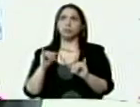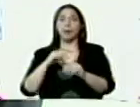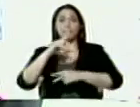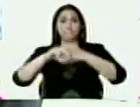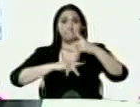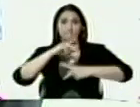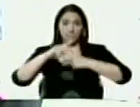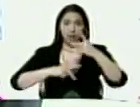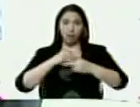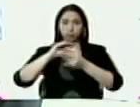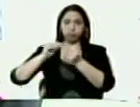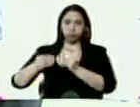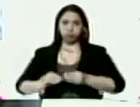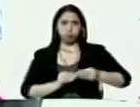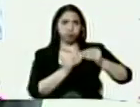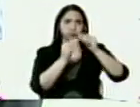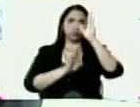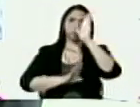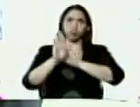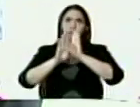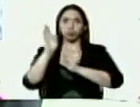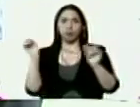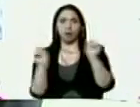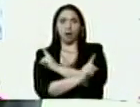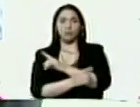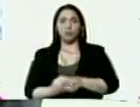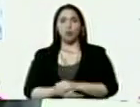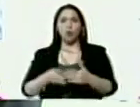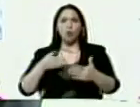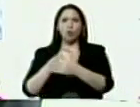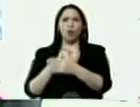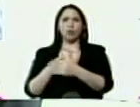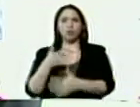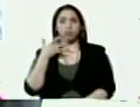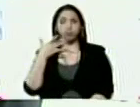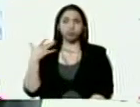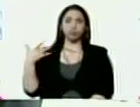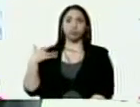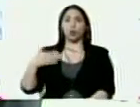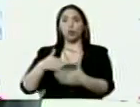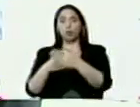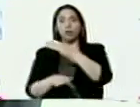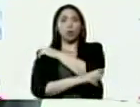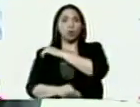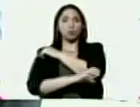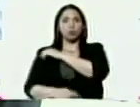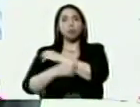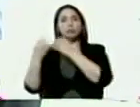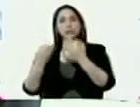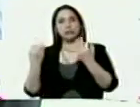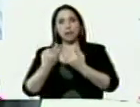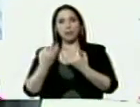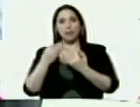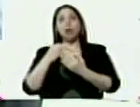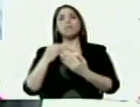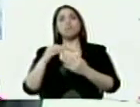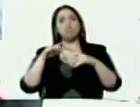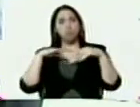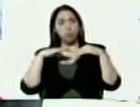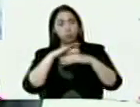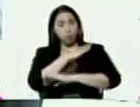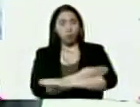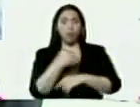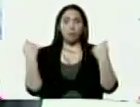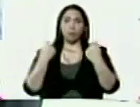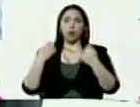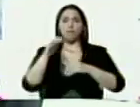renovación, rectificación y cambios contra el burocratismo, contra la corrupción, pero siempre con el poder popular al frente,